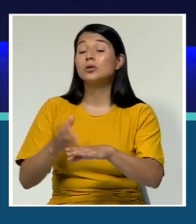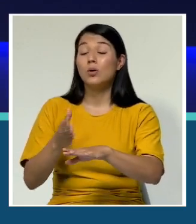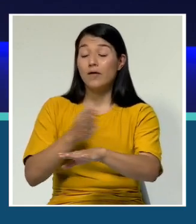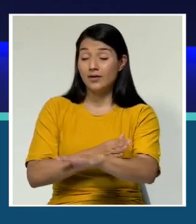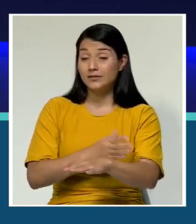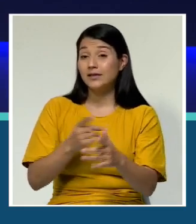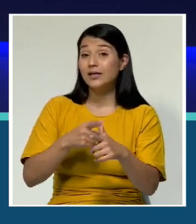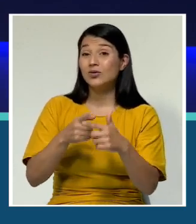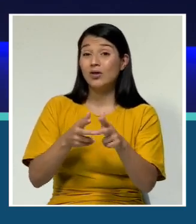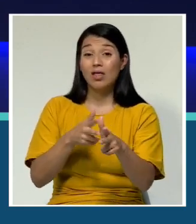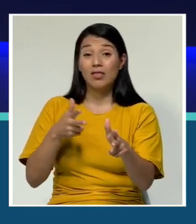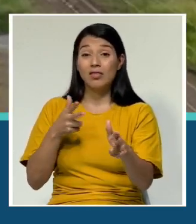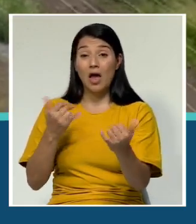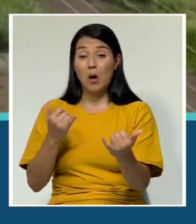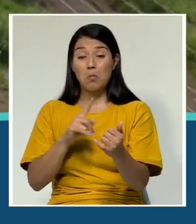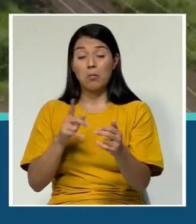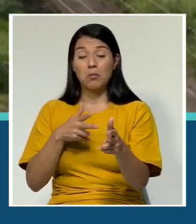largo plazo.